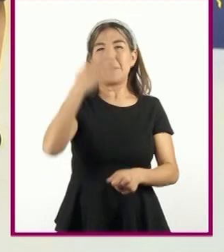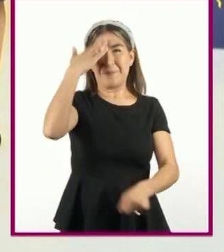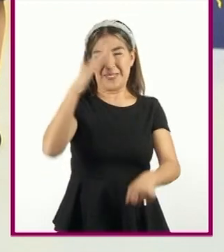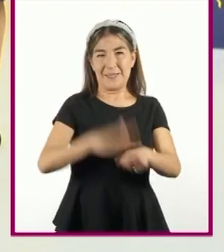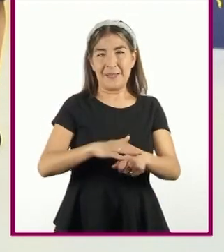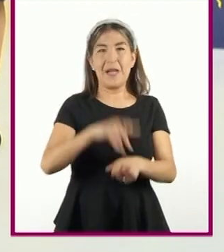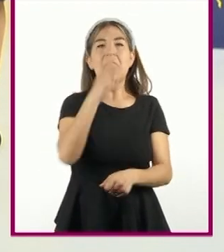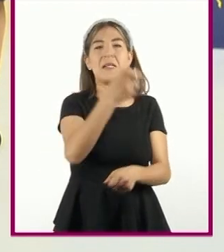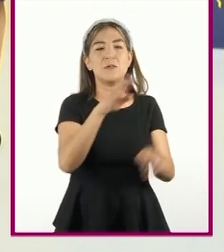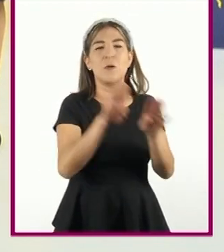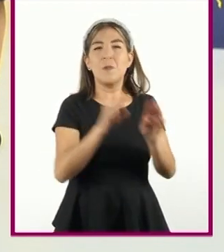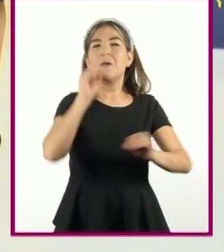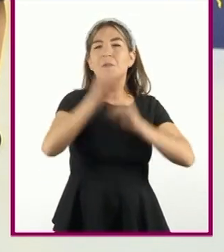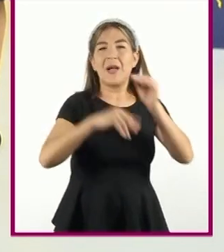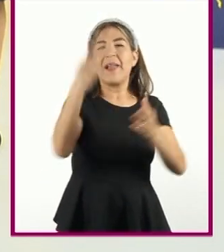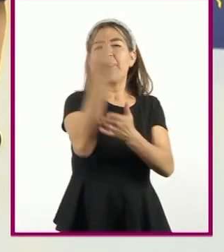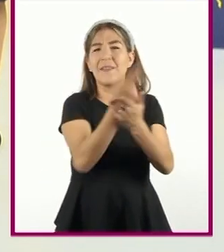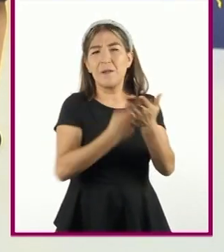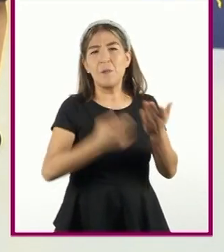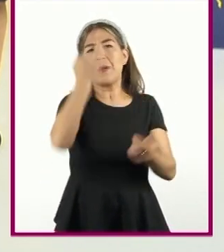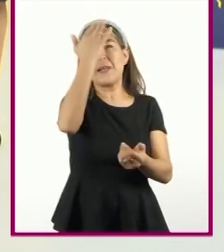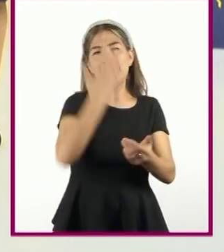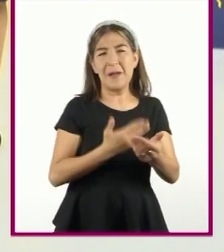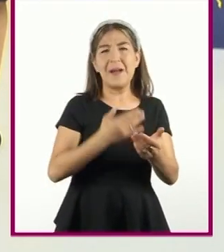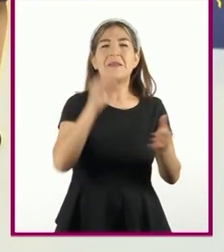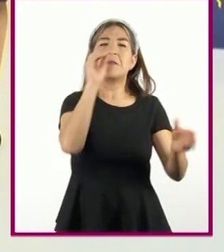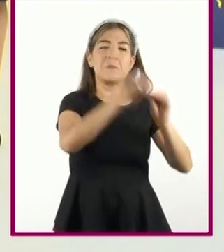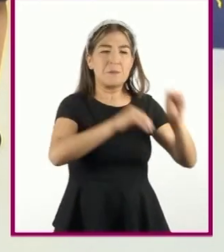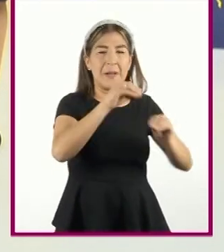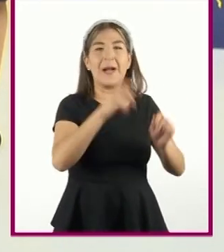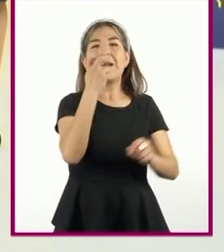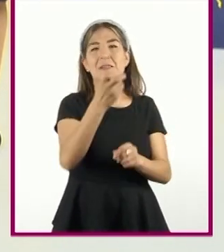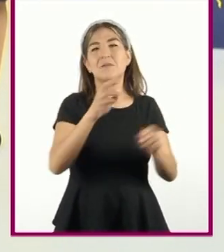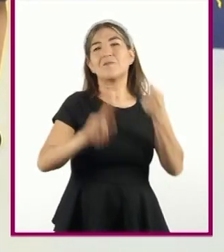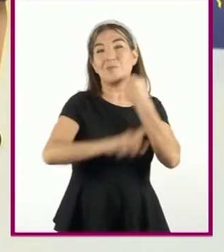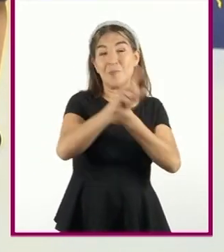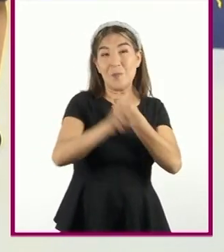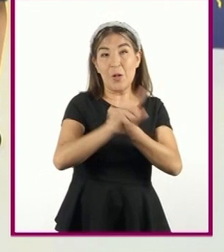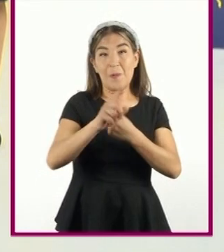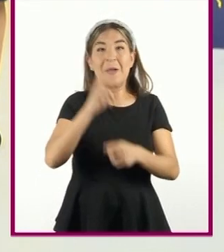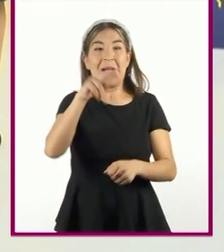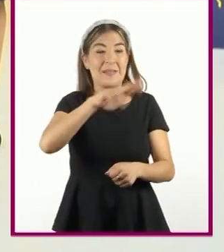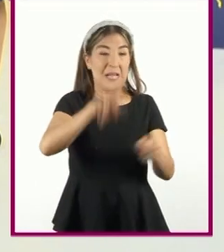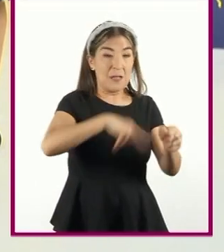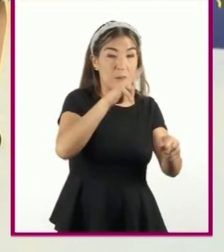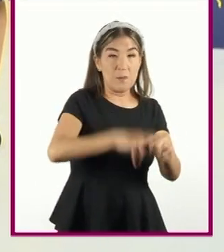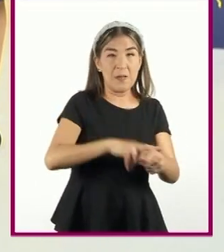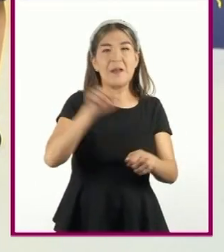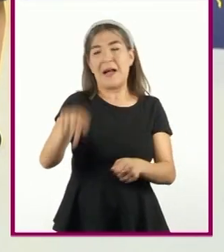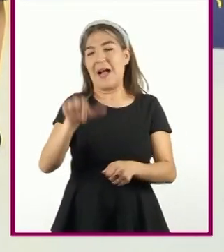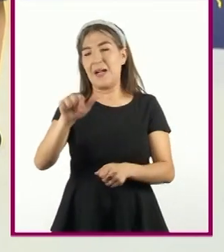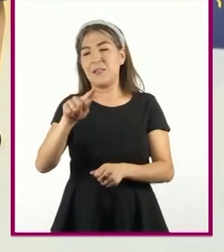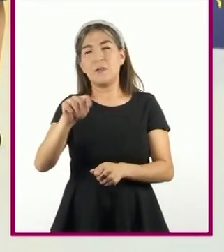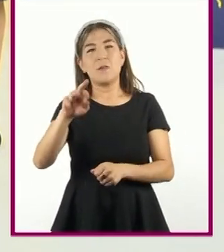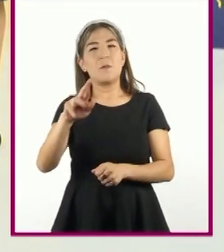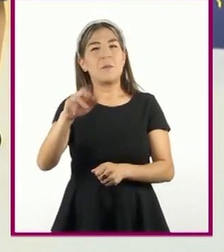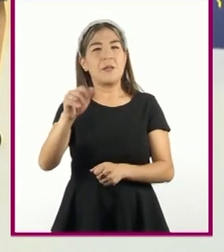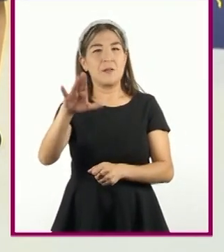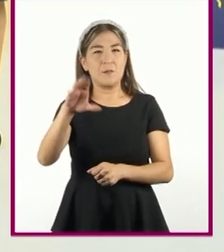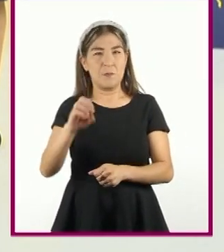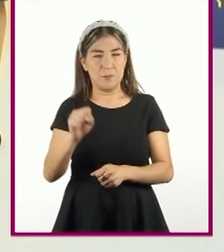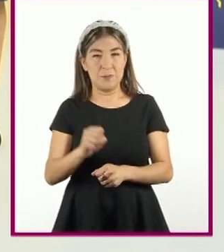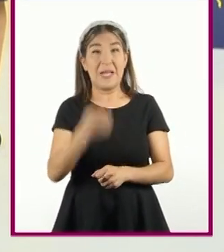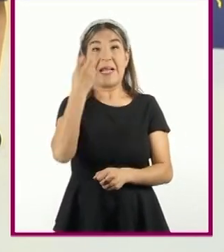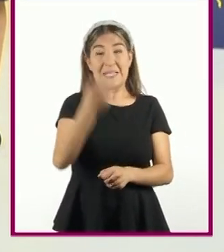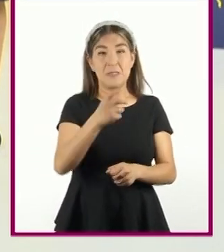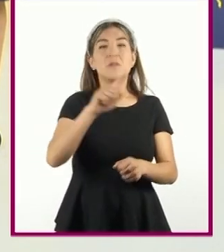agregando dibujos o imágenes sobre los tipos de riesgos naturales y antrópicos. En